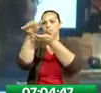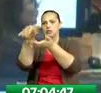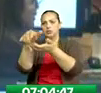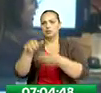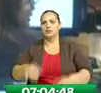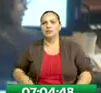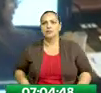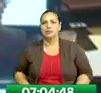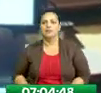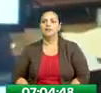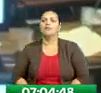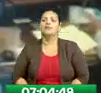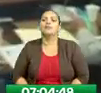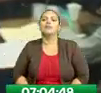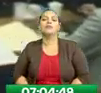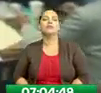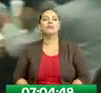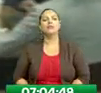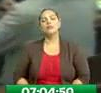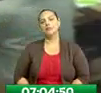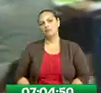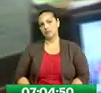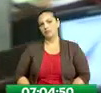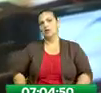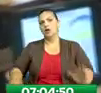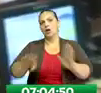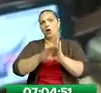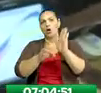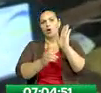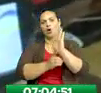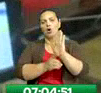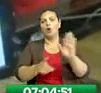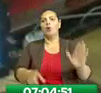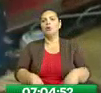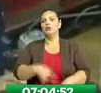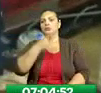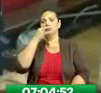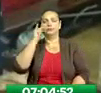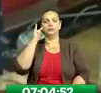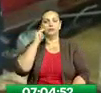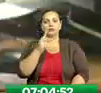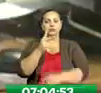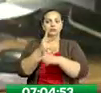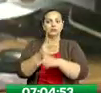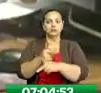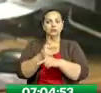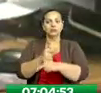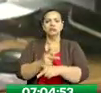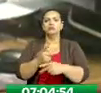primer debate de las reformas al Código de la Niñez esté listo en el primer trimestre del año y para finales de